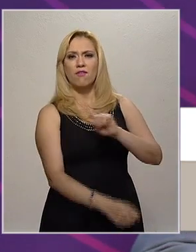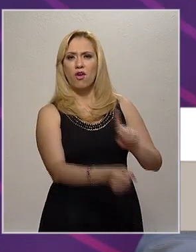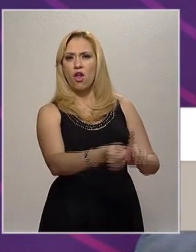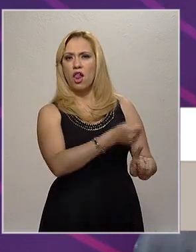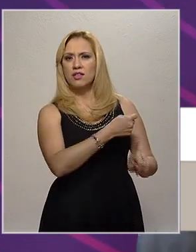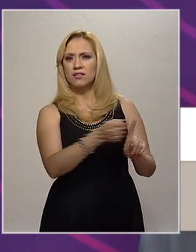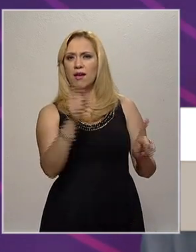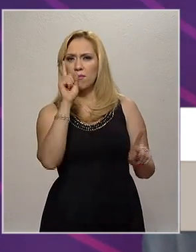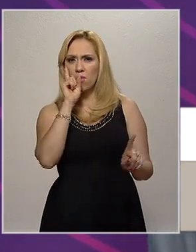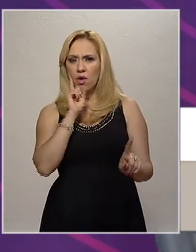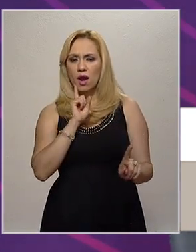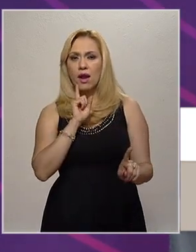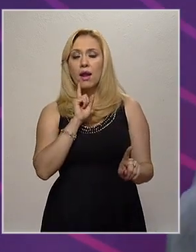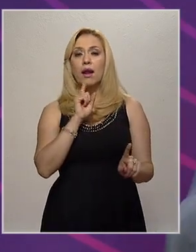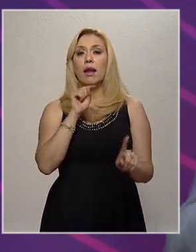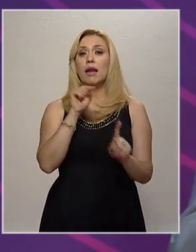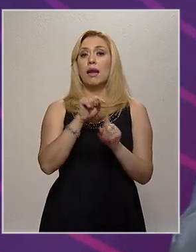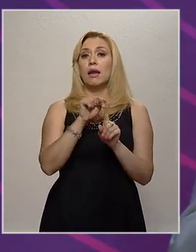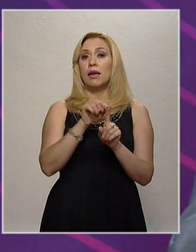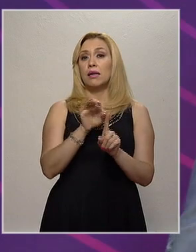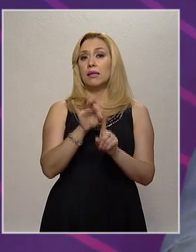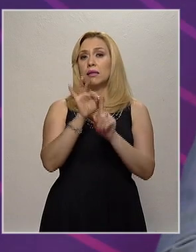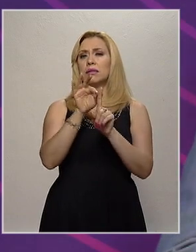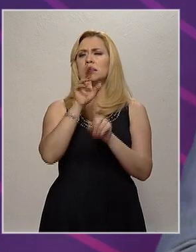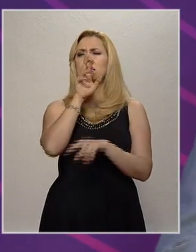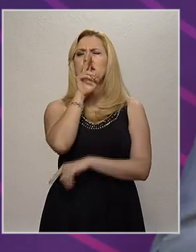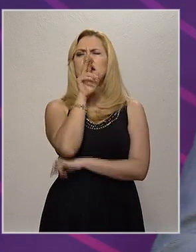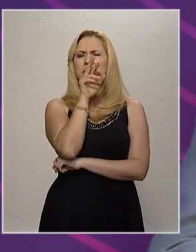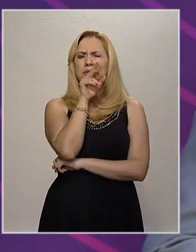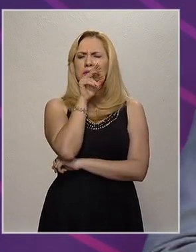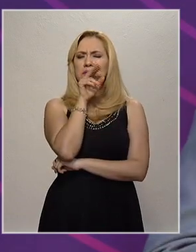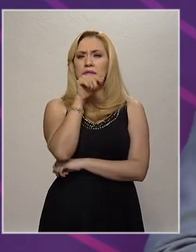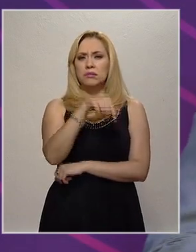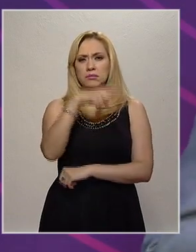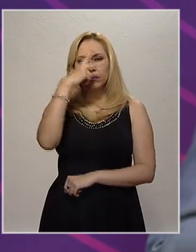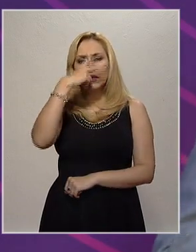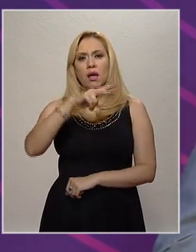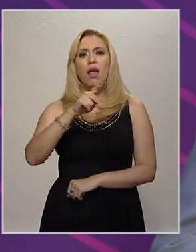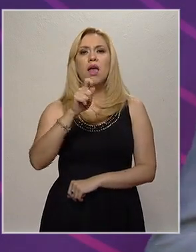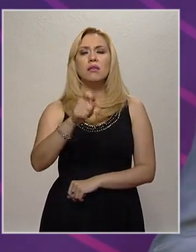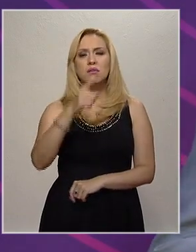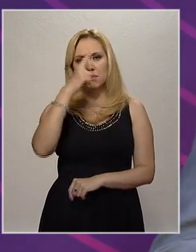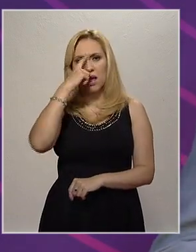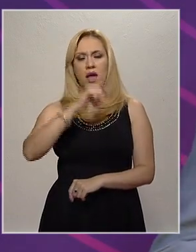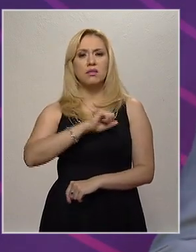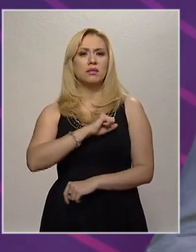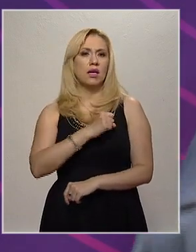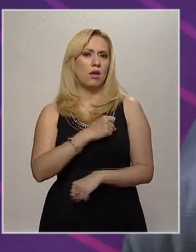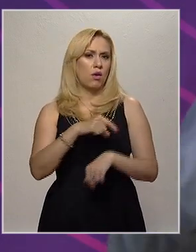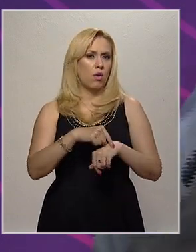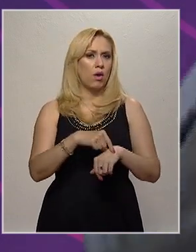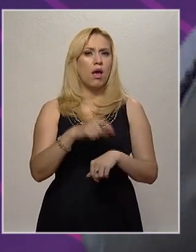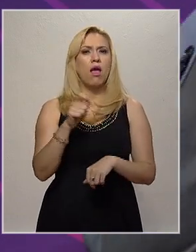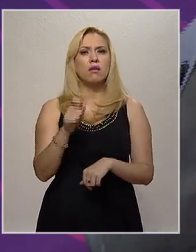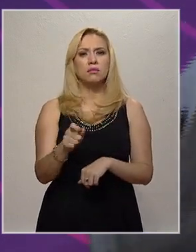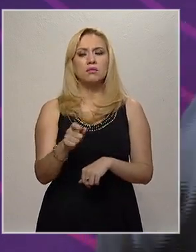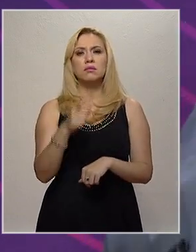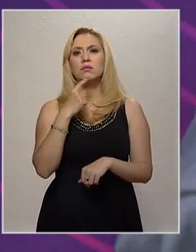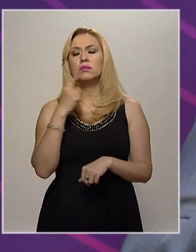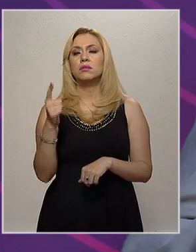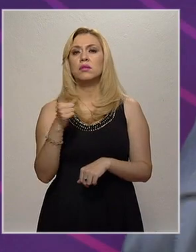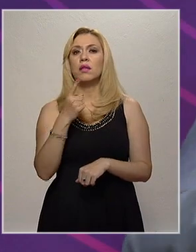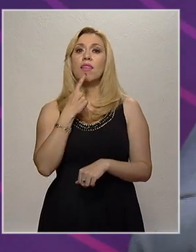Mujeres. Una de las principales preocupaciones respecto del Estado mexicano en materia de salud señaló que